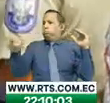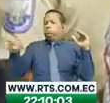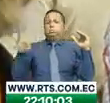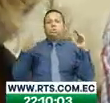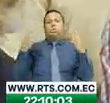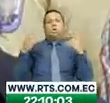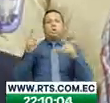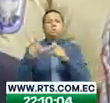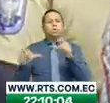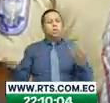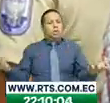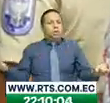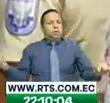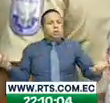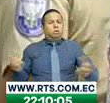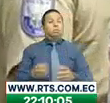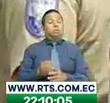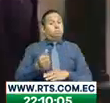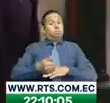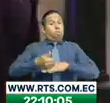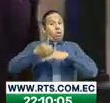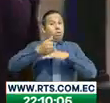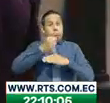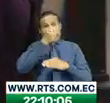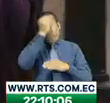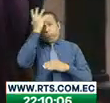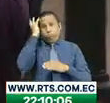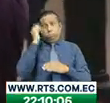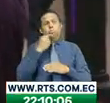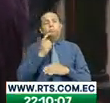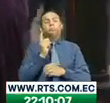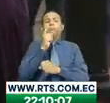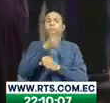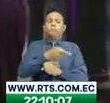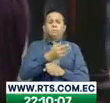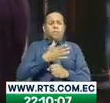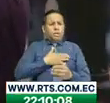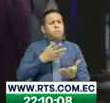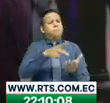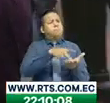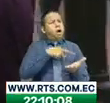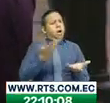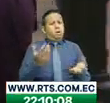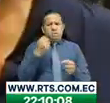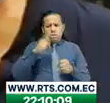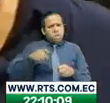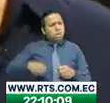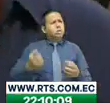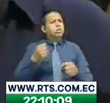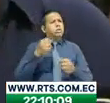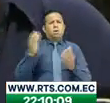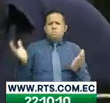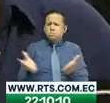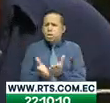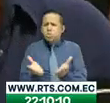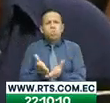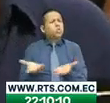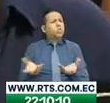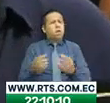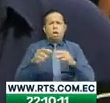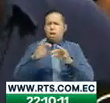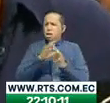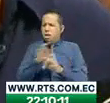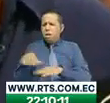eso la alcaldesa de Guayaquil, Cintia Viteri, exige el dinero para continuar con las obras públicas. Mercado, recolección de basura,